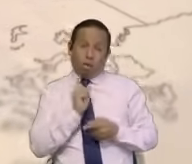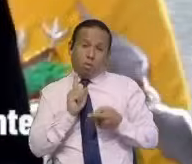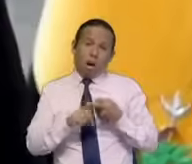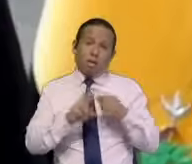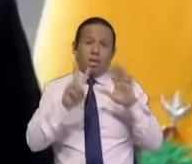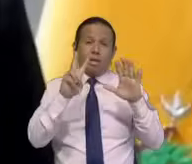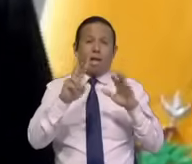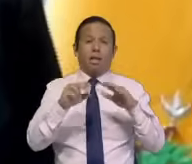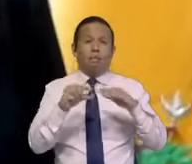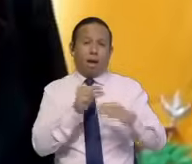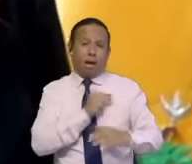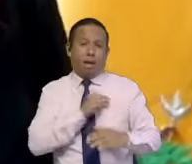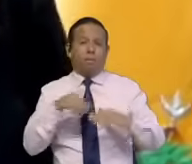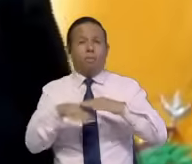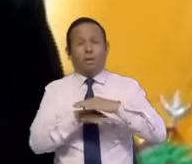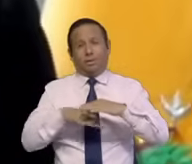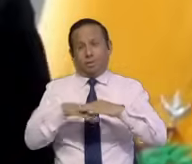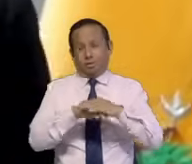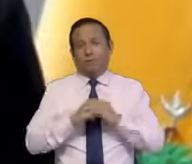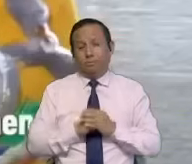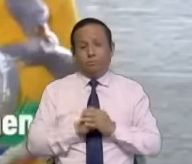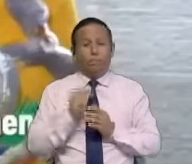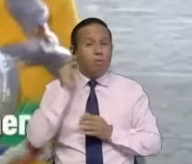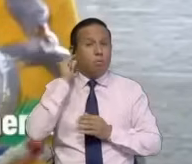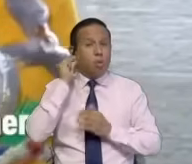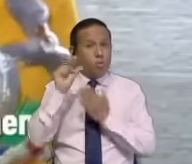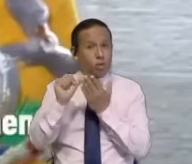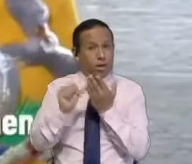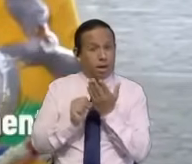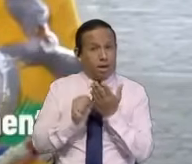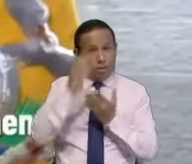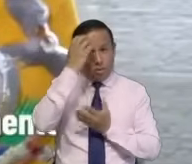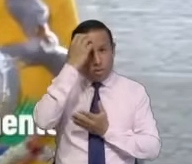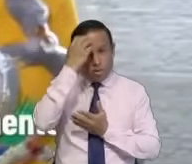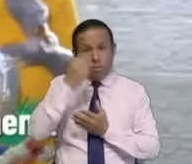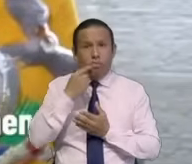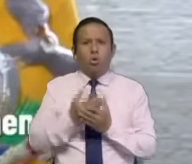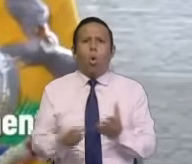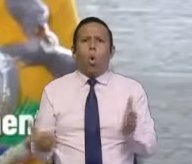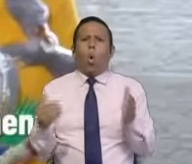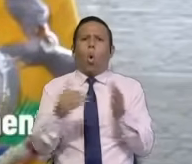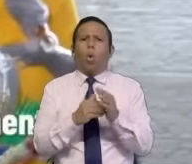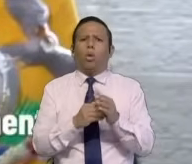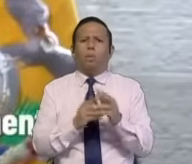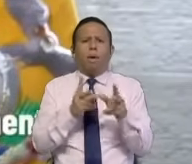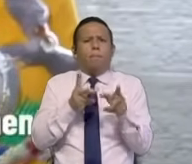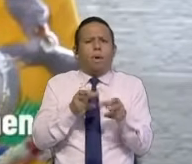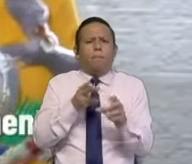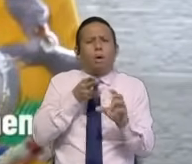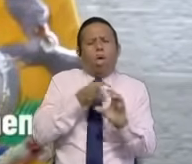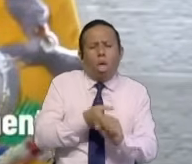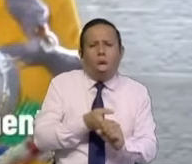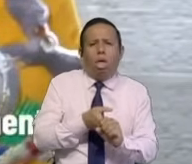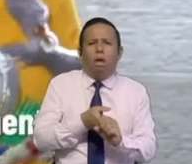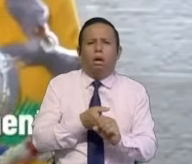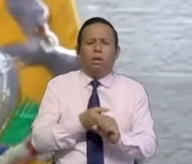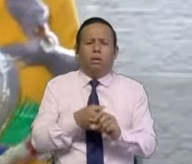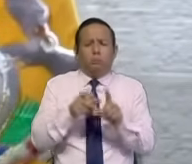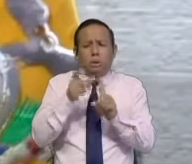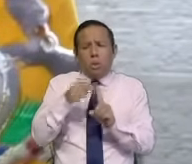la ministra del ramo, Alegría Crespo. La repitencia de año afecta emocionalmente a un